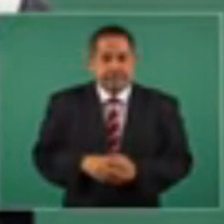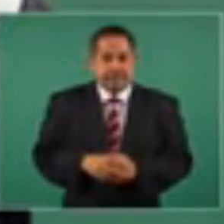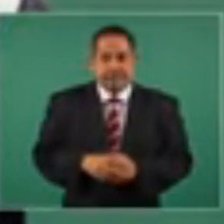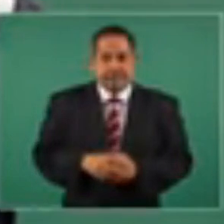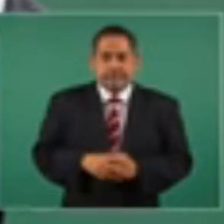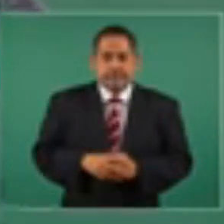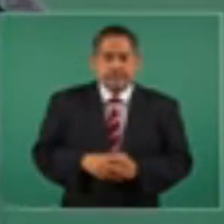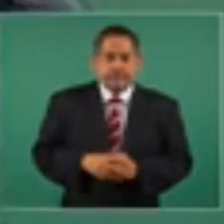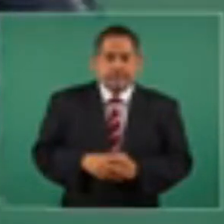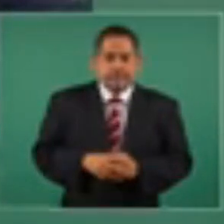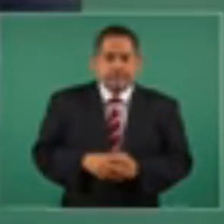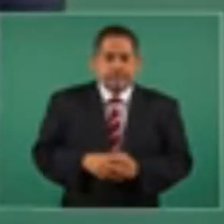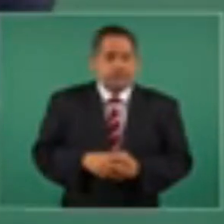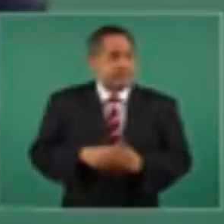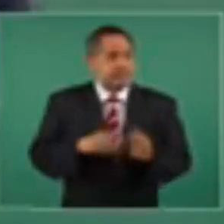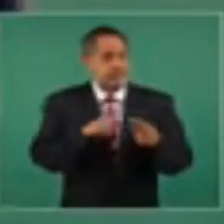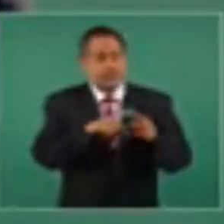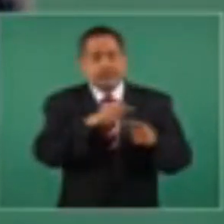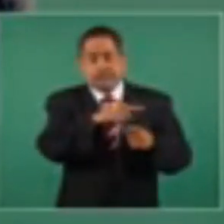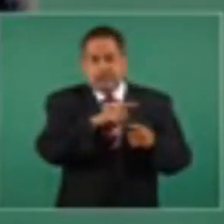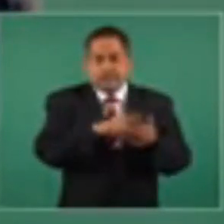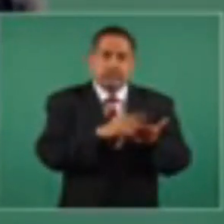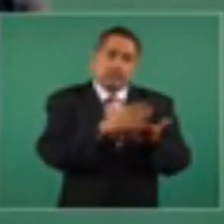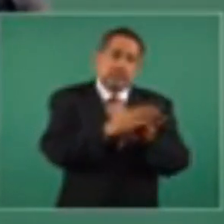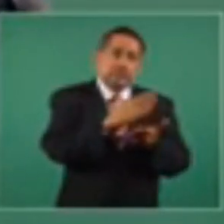sino que el interés